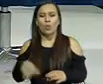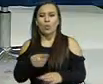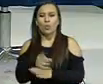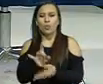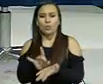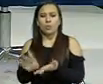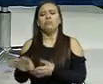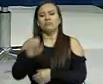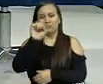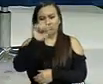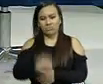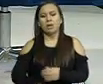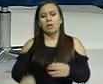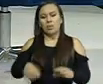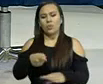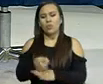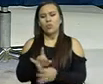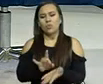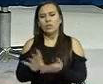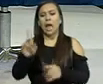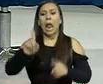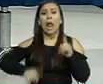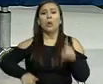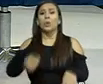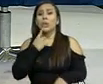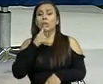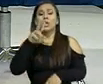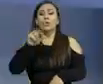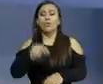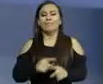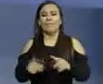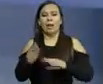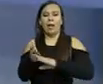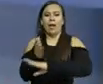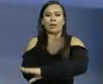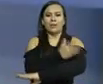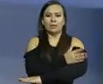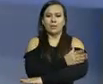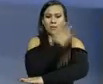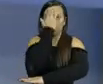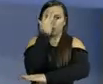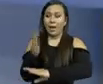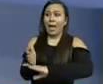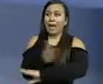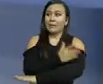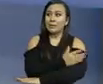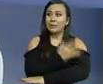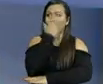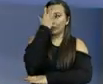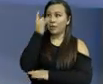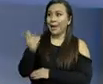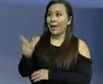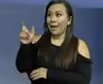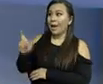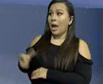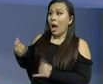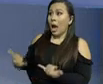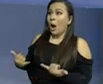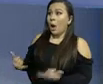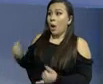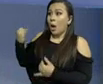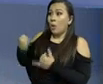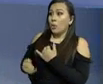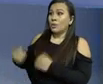contra el pagaré el juicio político aunque muchos sostienen que no pero hay un antecedente cual posterior en nuestros últimos días ha